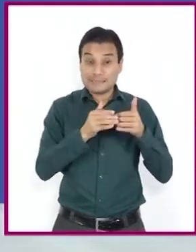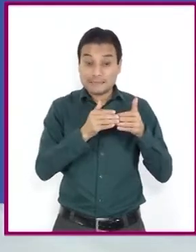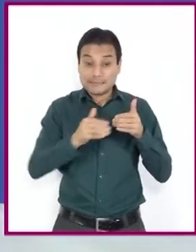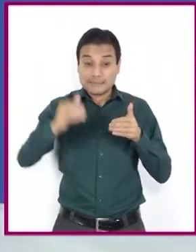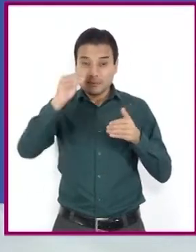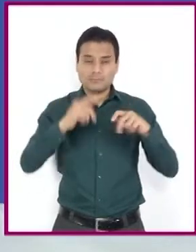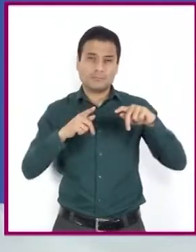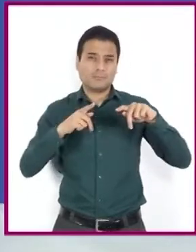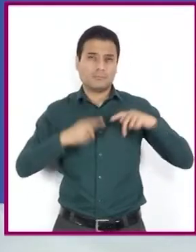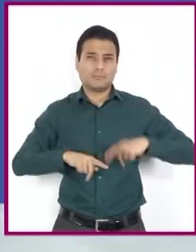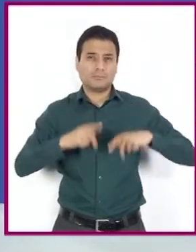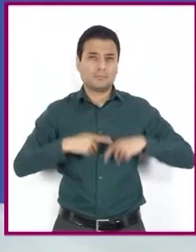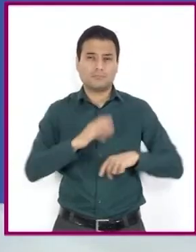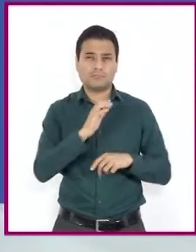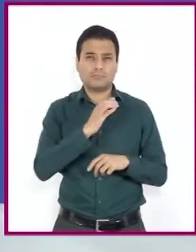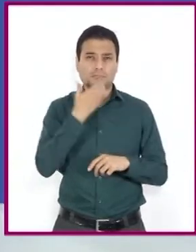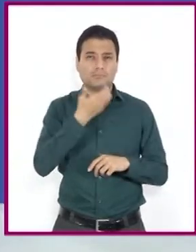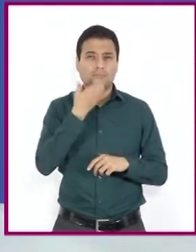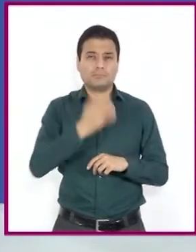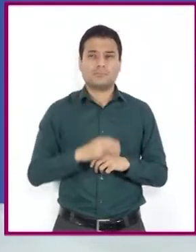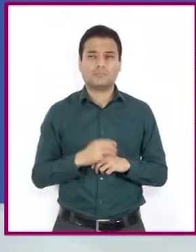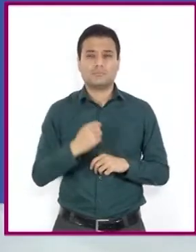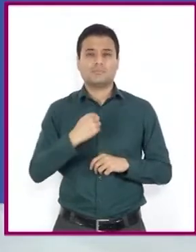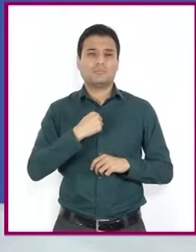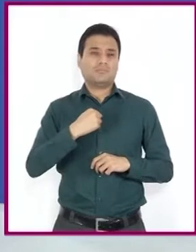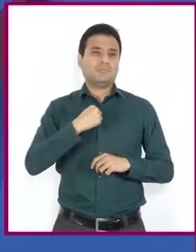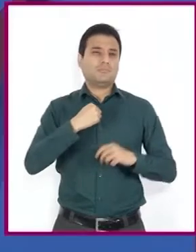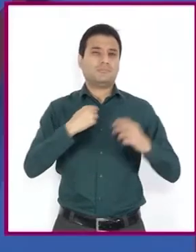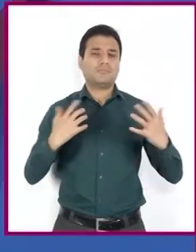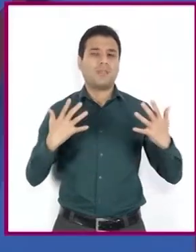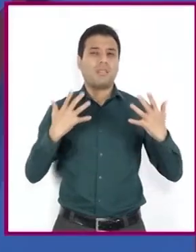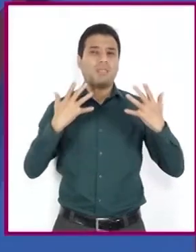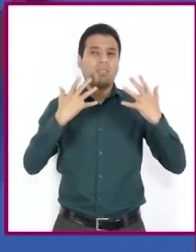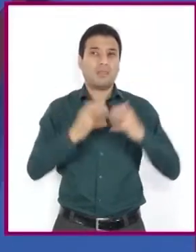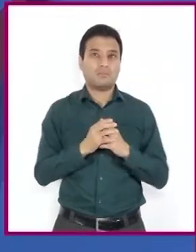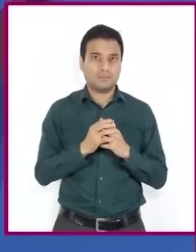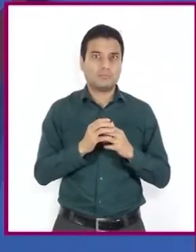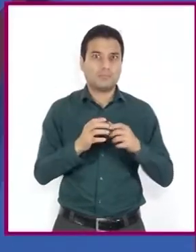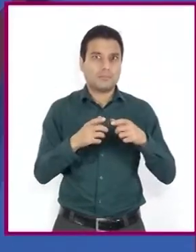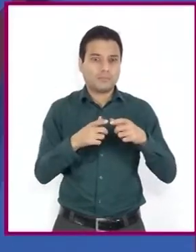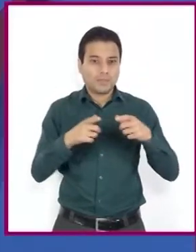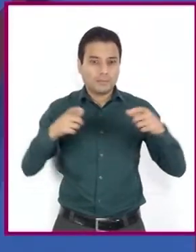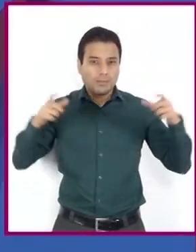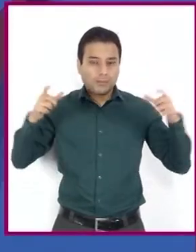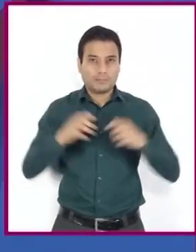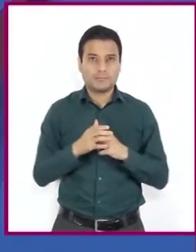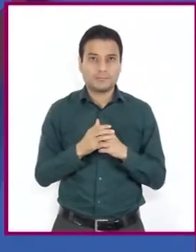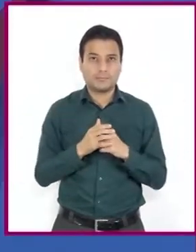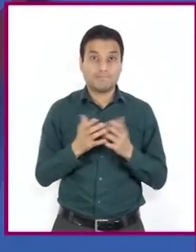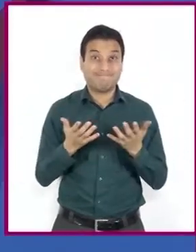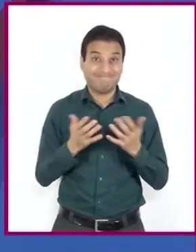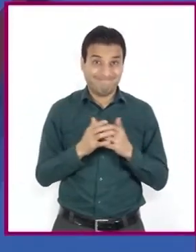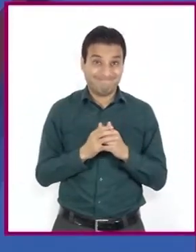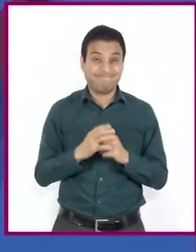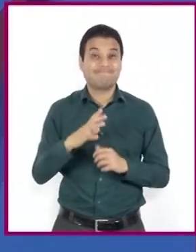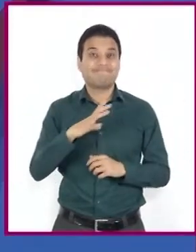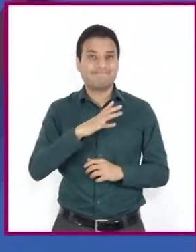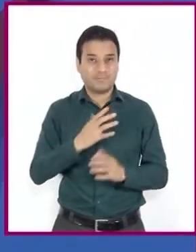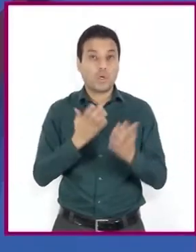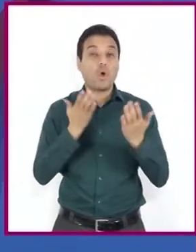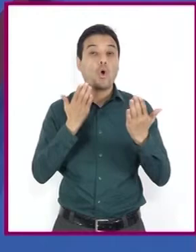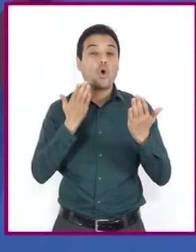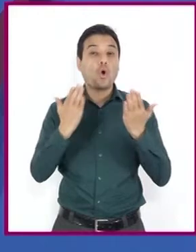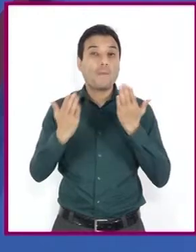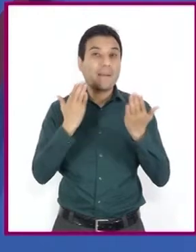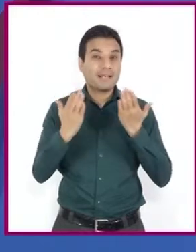al amor propio se descontroló. Hasta de forma irónica hace una comparación de cómo